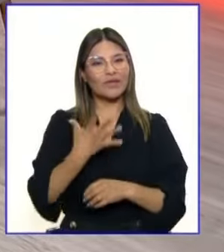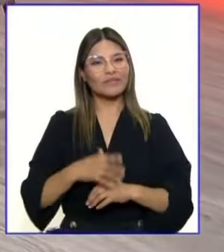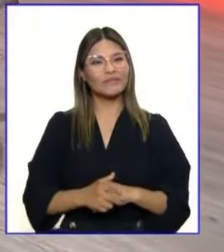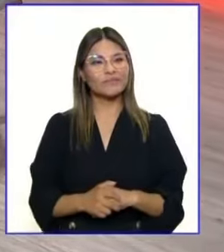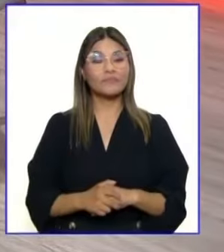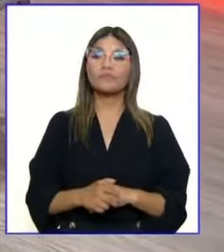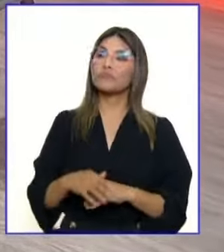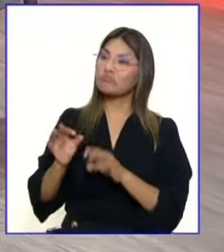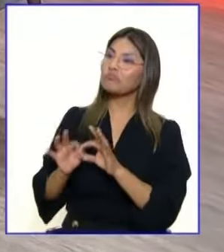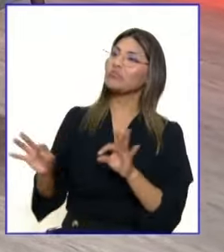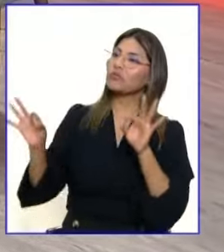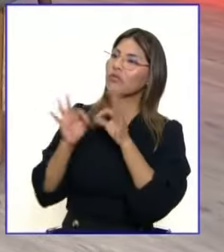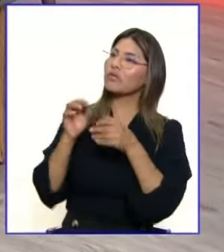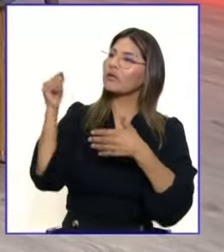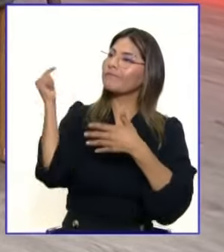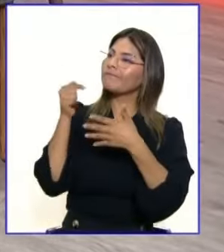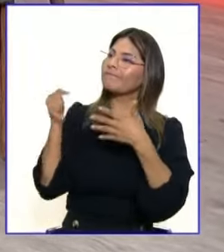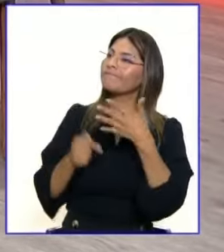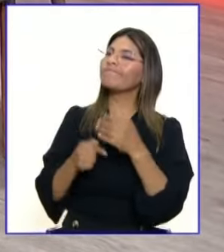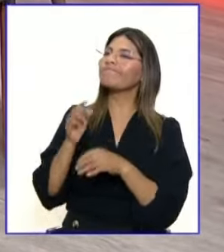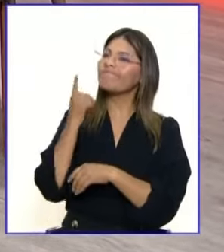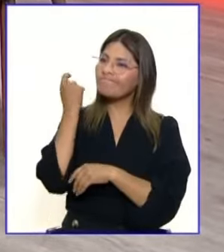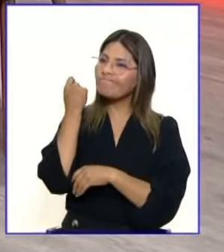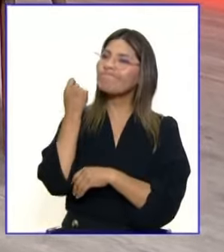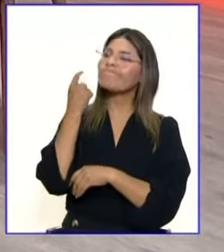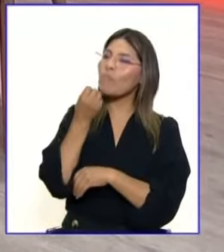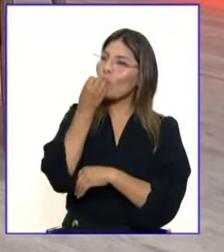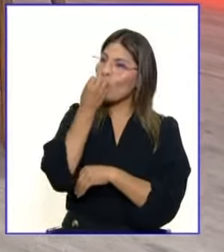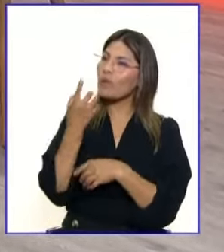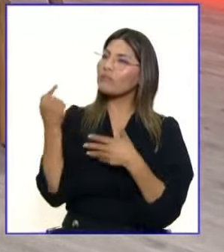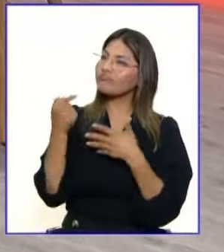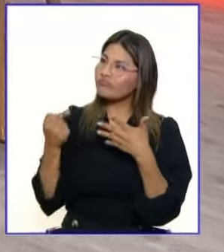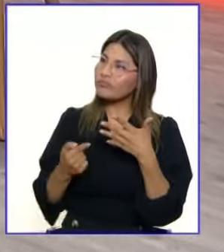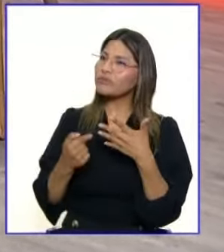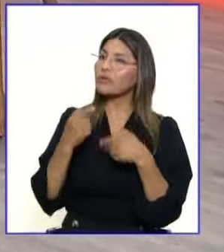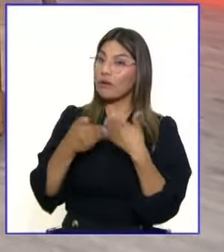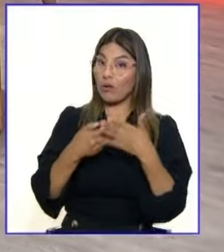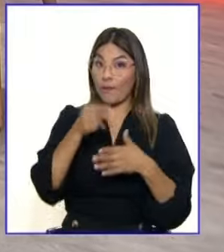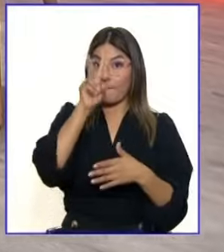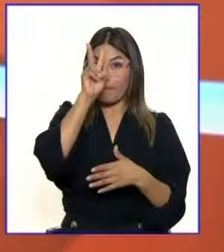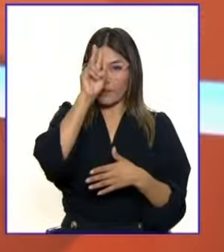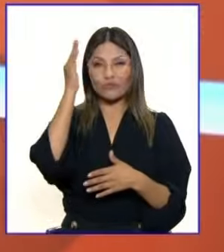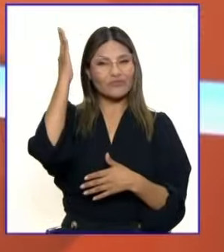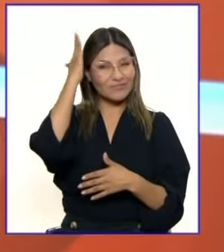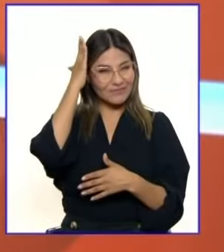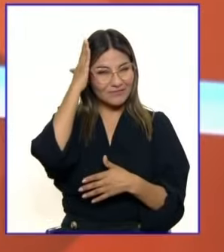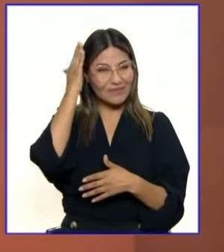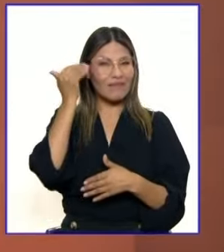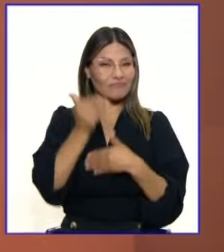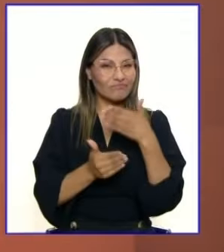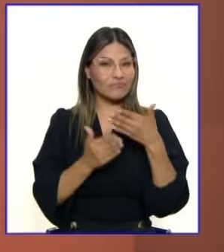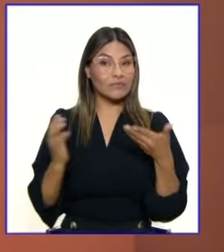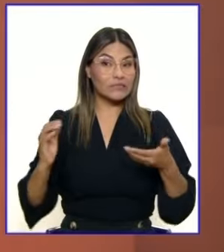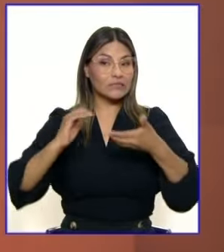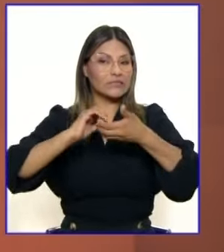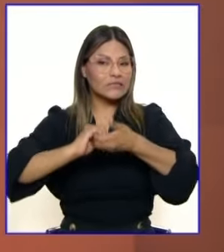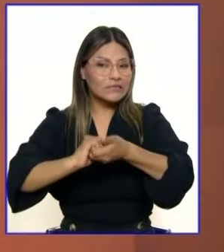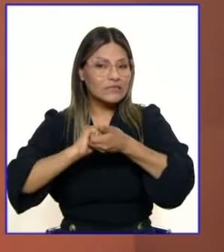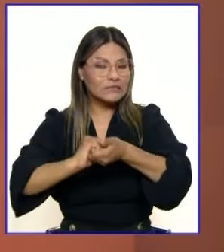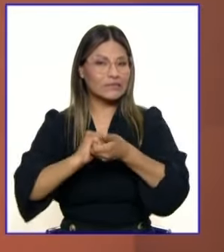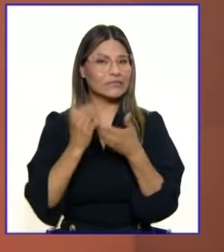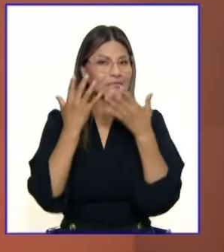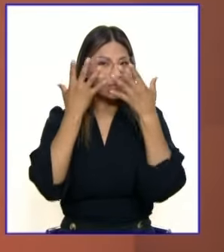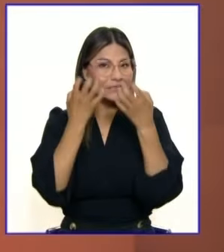seguramente todos estos elementos se toman en cuenta. Se habla de que ya el Perú está trabajando por un acuerdo comercial